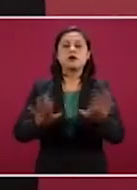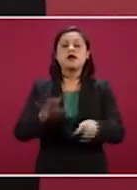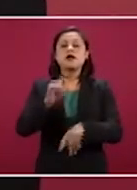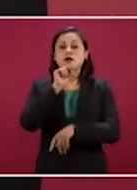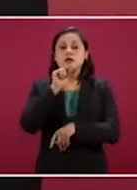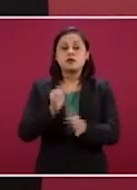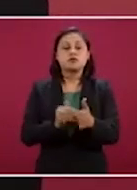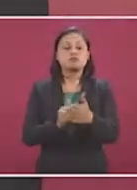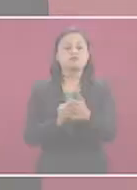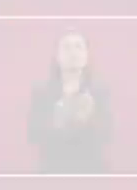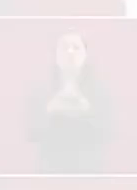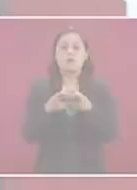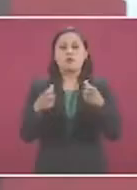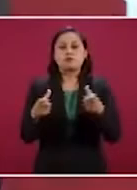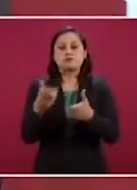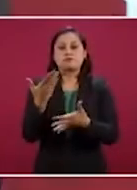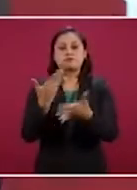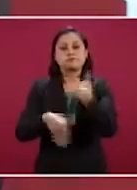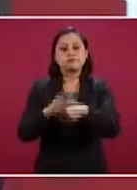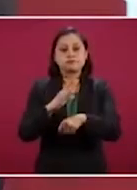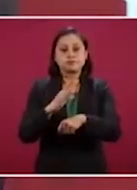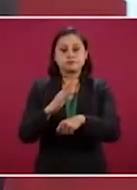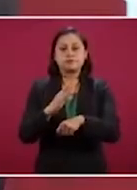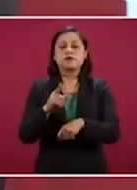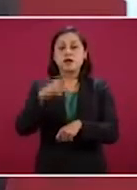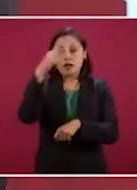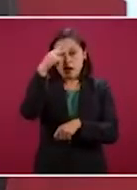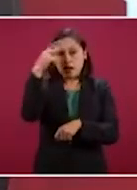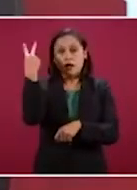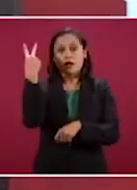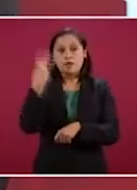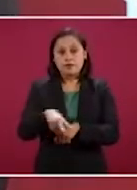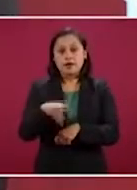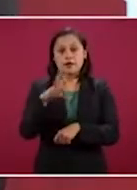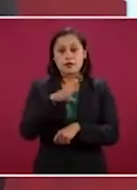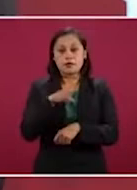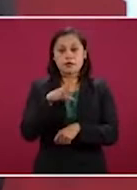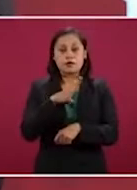puedan identificar. México se encuentra en una coyuntura única,